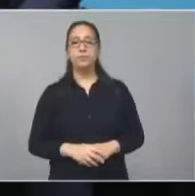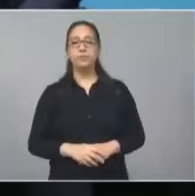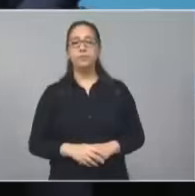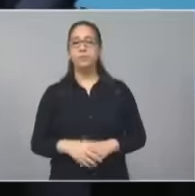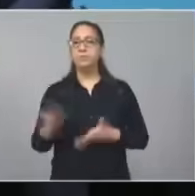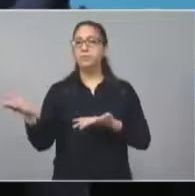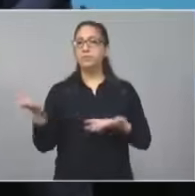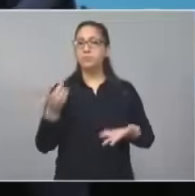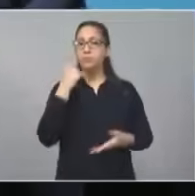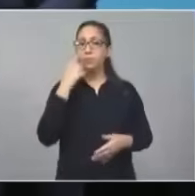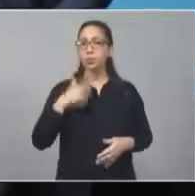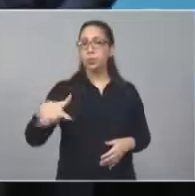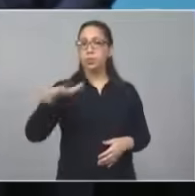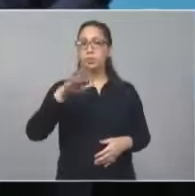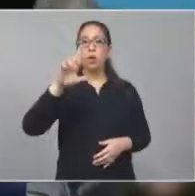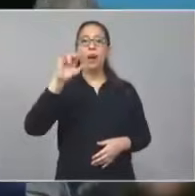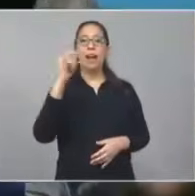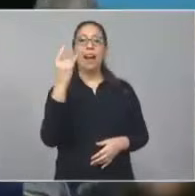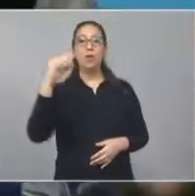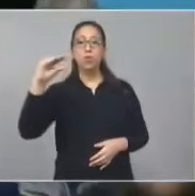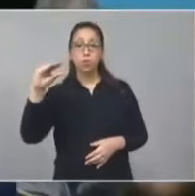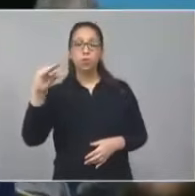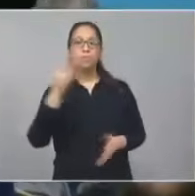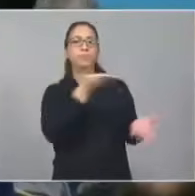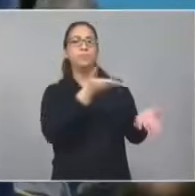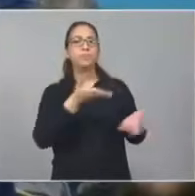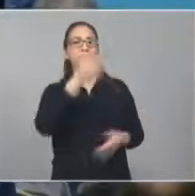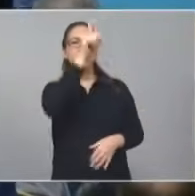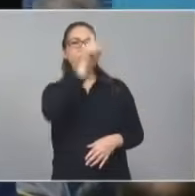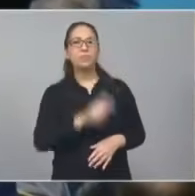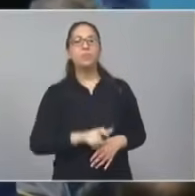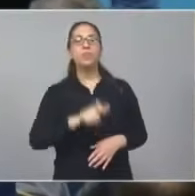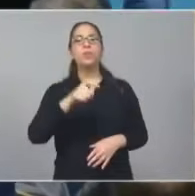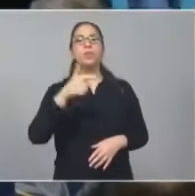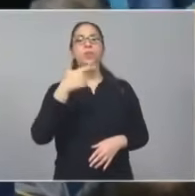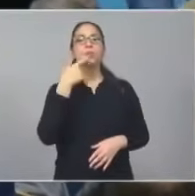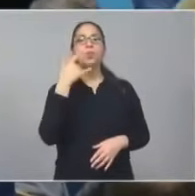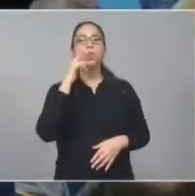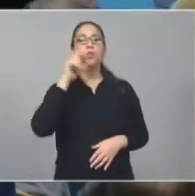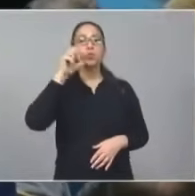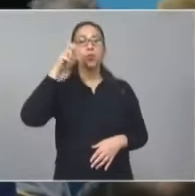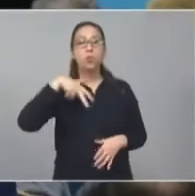Por el municipio de Rauch, invitamos a Roberto Maximiliano Suescún.